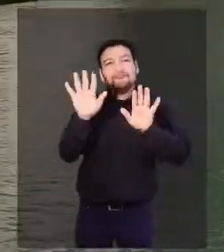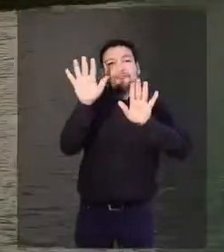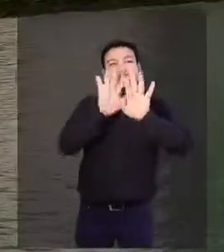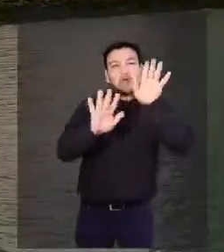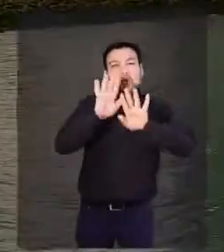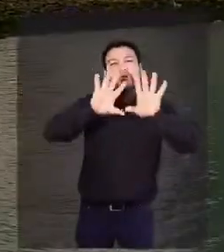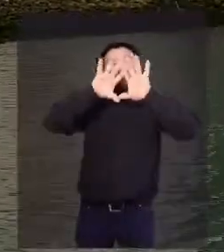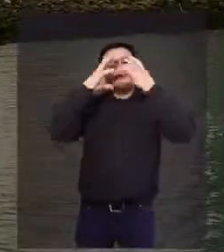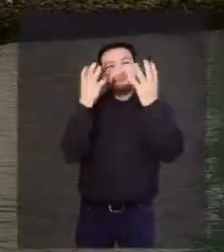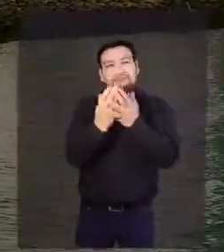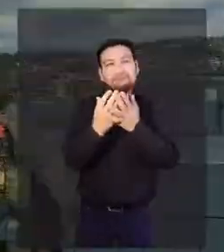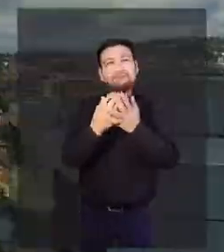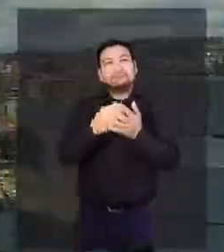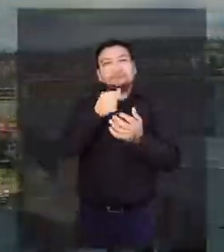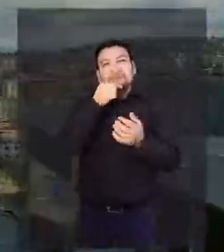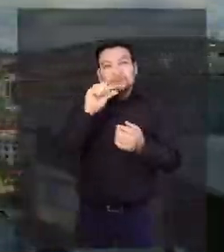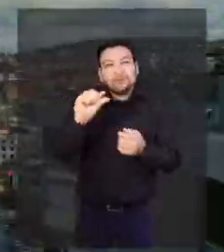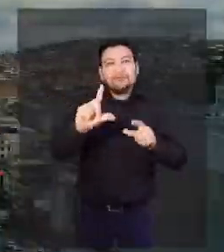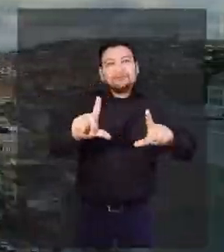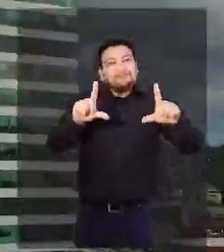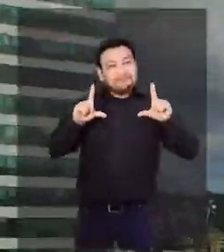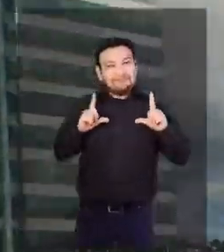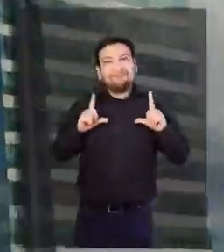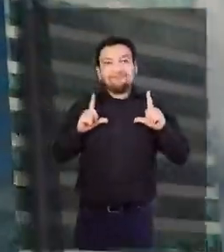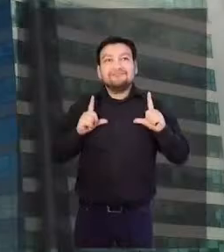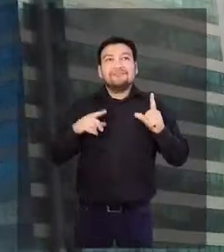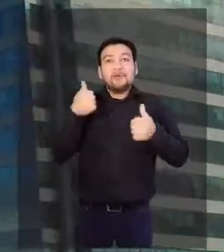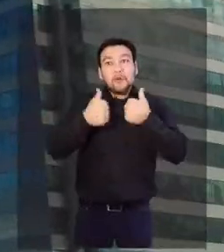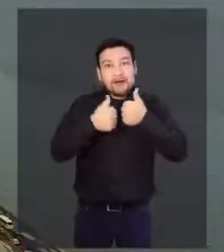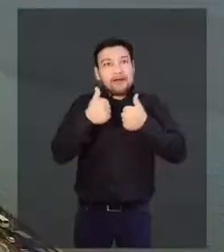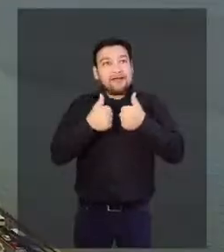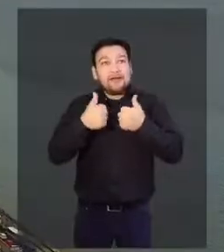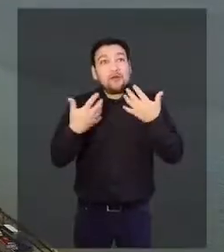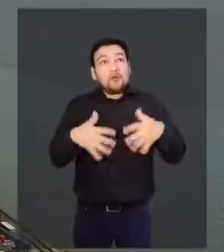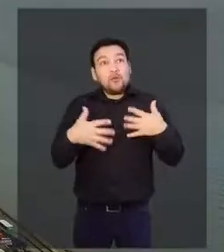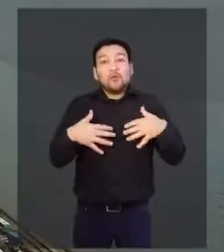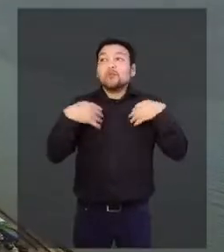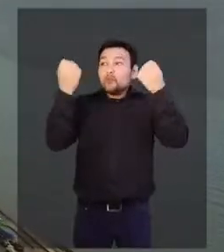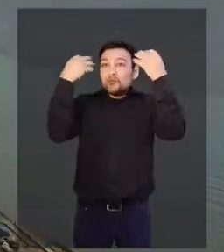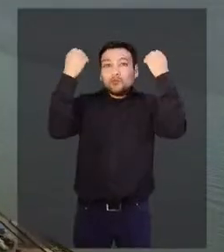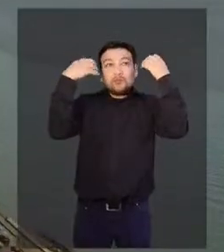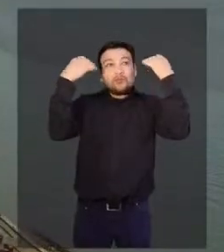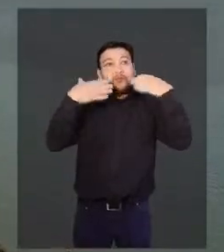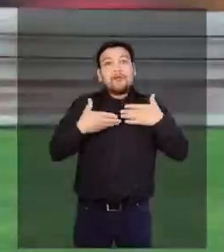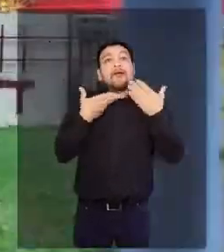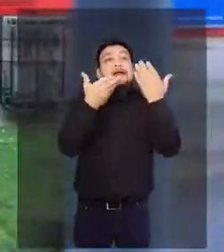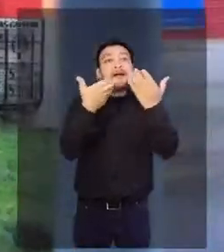la región de los lagos ha generado una creciente necesidad de profesionales en la zona.